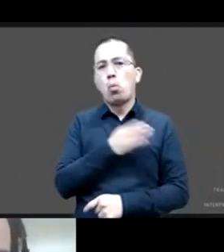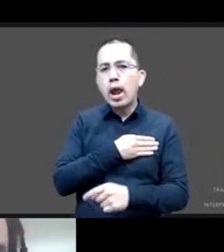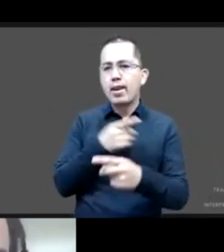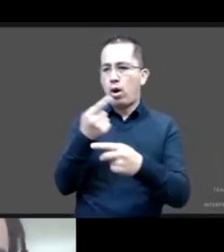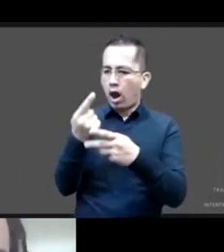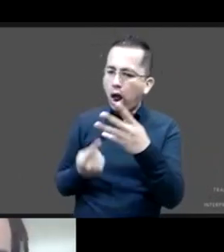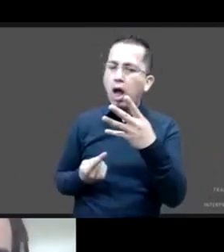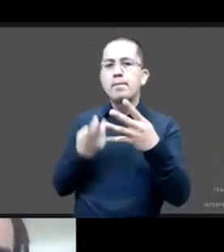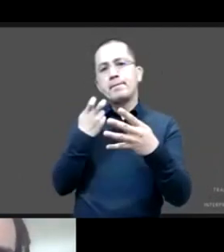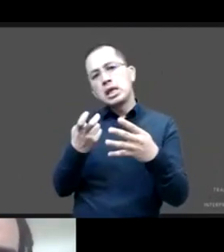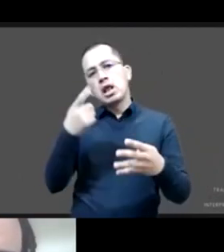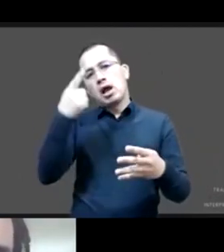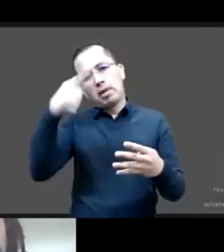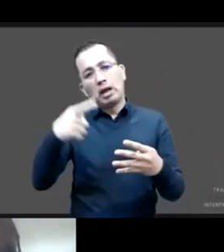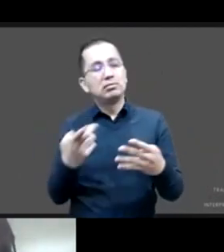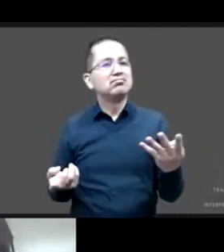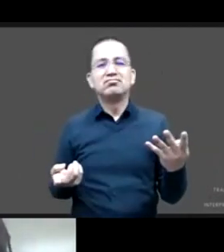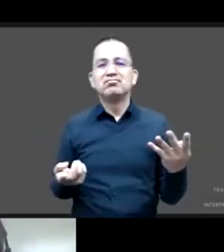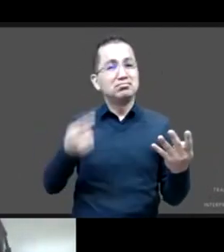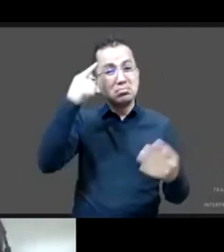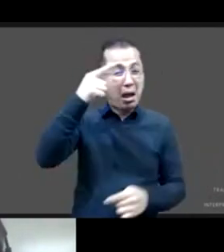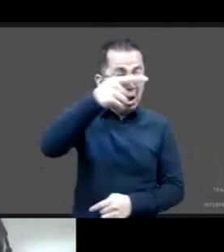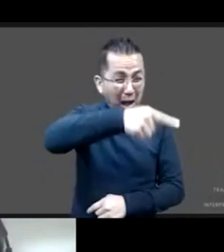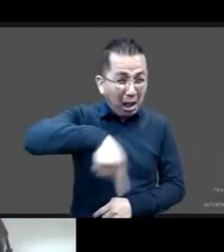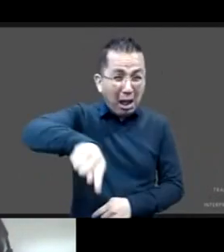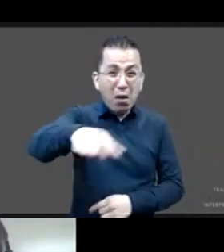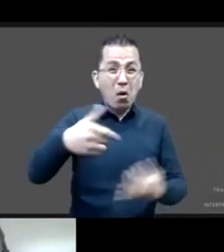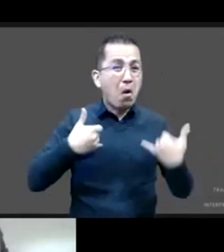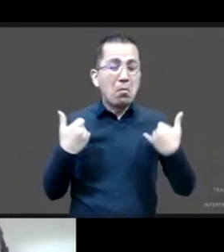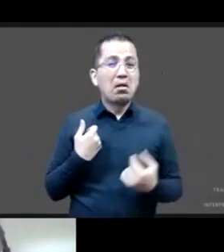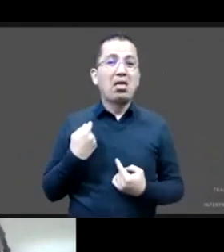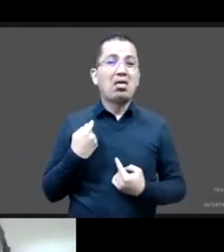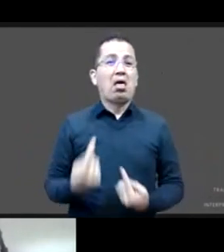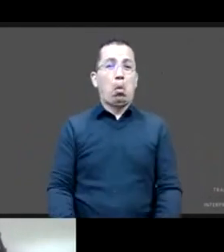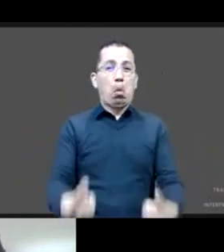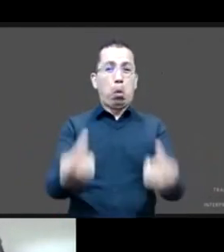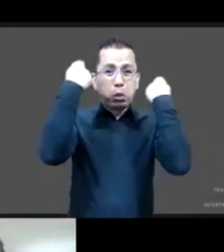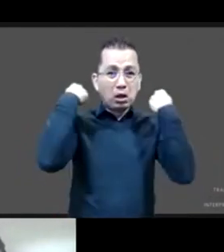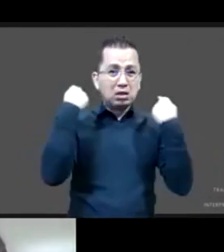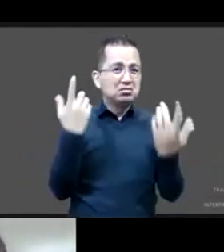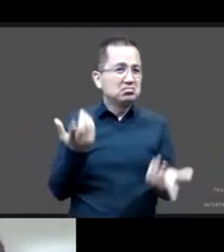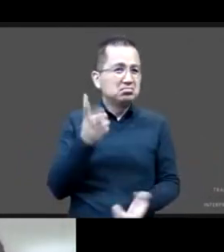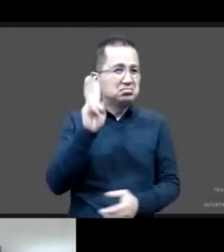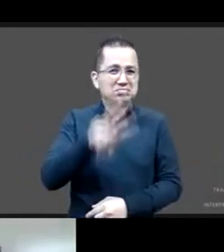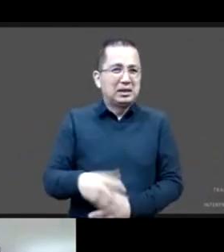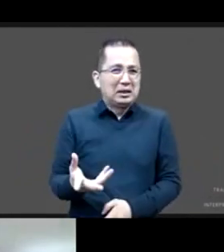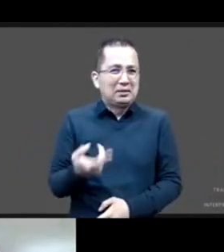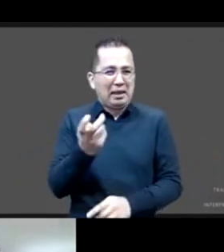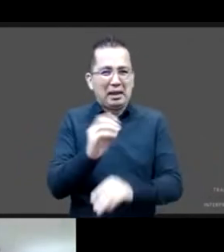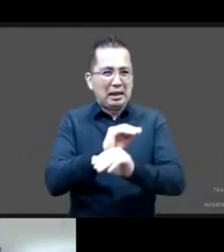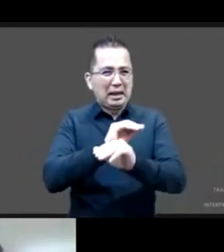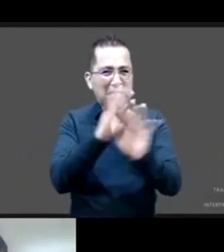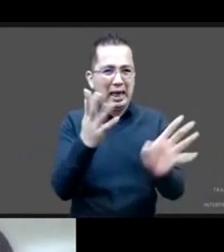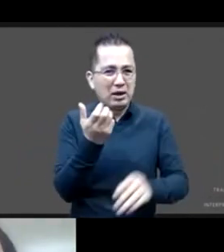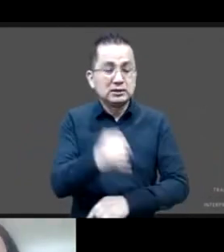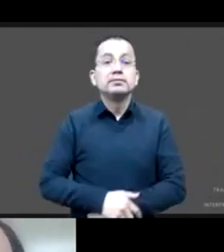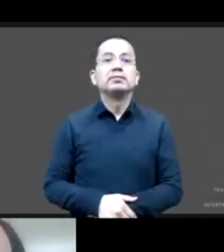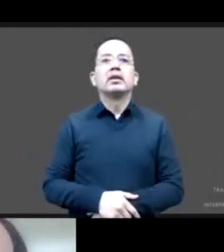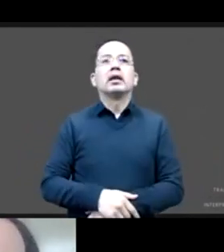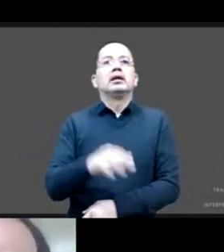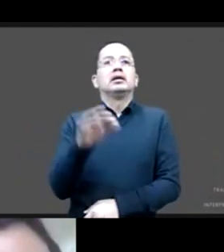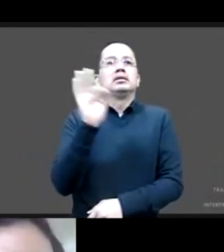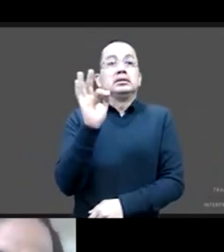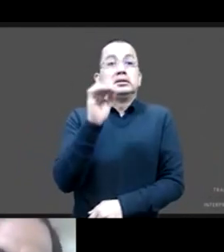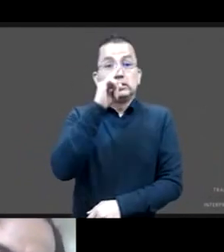contradictorio eso entra por un odio y sale por el otro y eso es muy claro en cambio cuando se trata